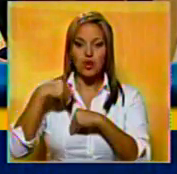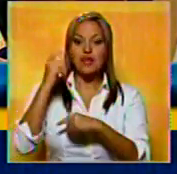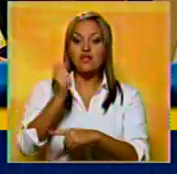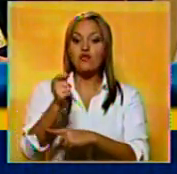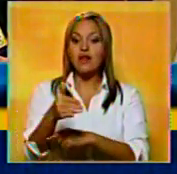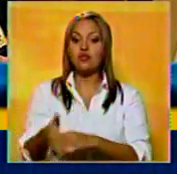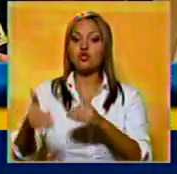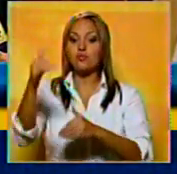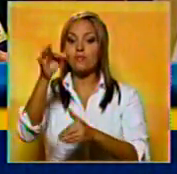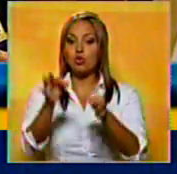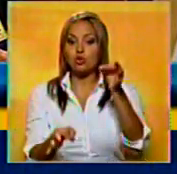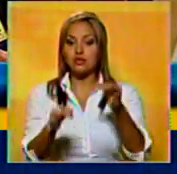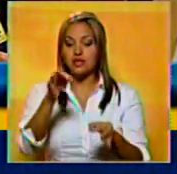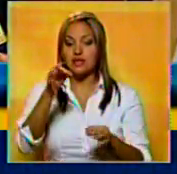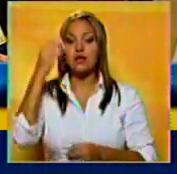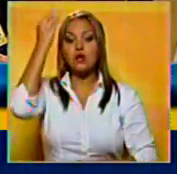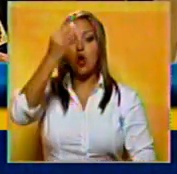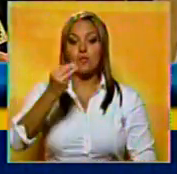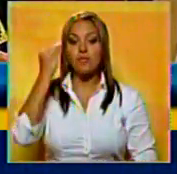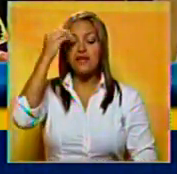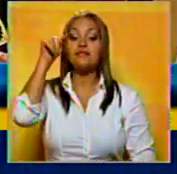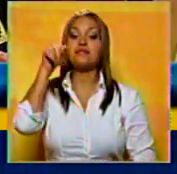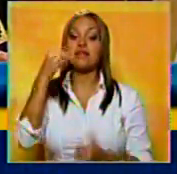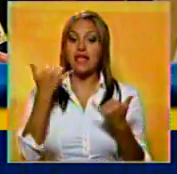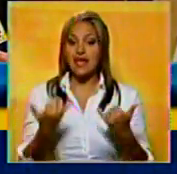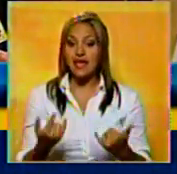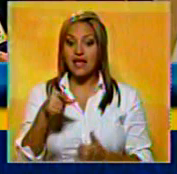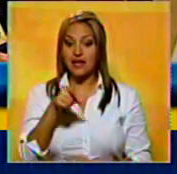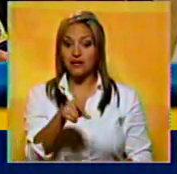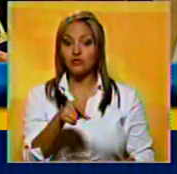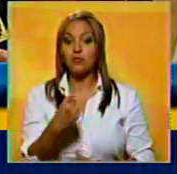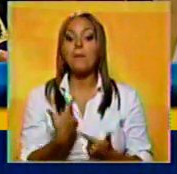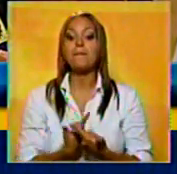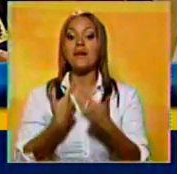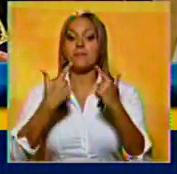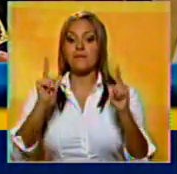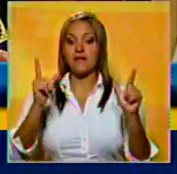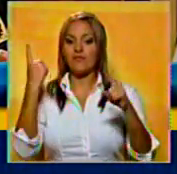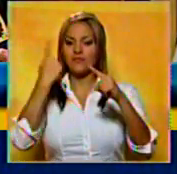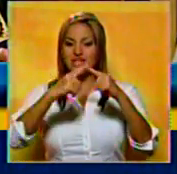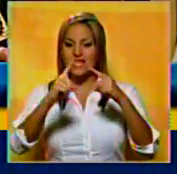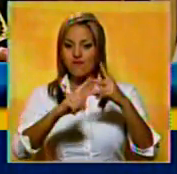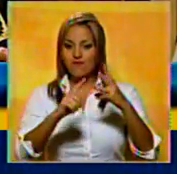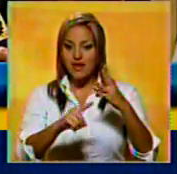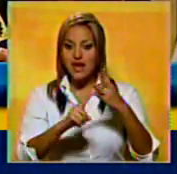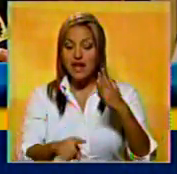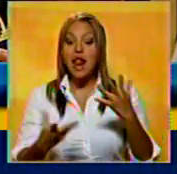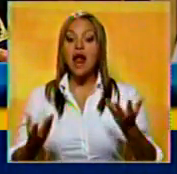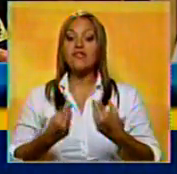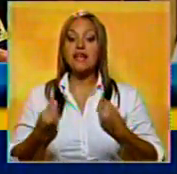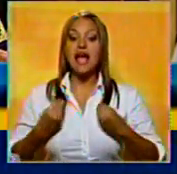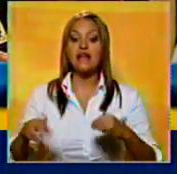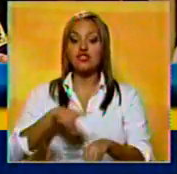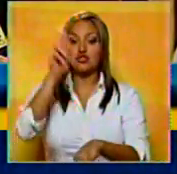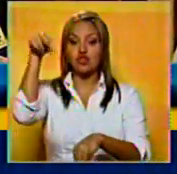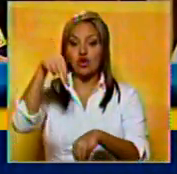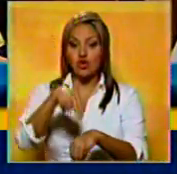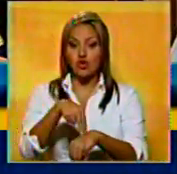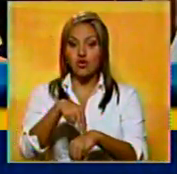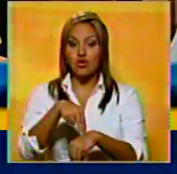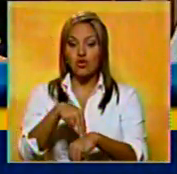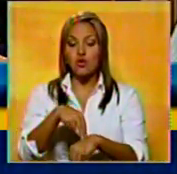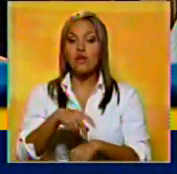Supremo de Justicia. Creemos que esta base permite que los diversos actores de la vida nacional se